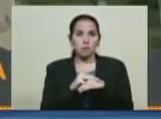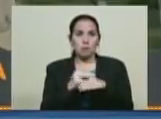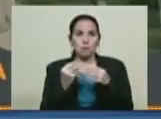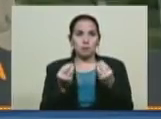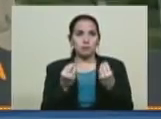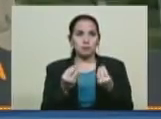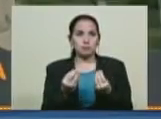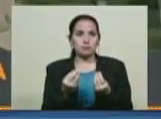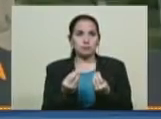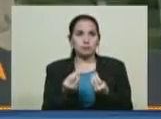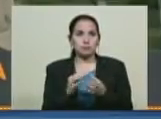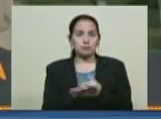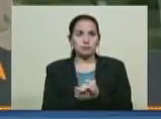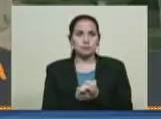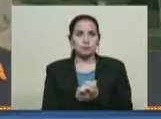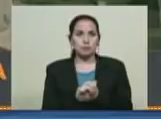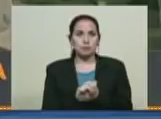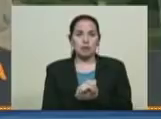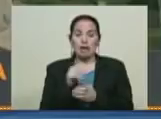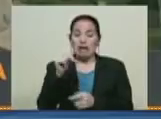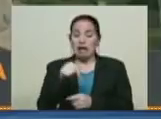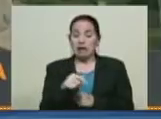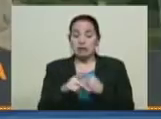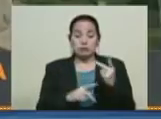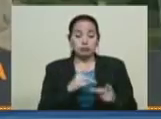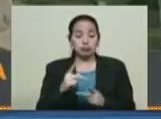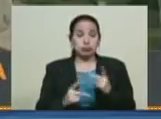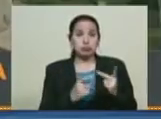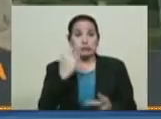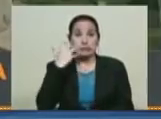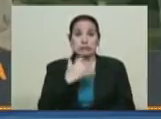¿no? Aquí se va a producir hielo también.